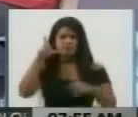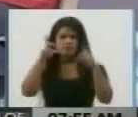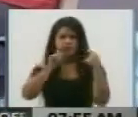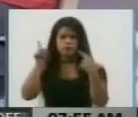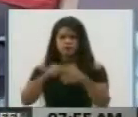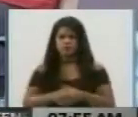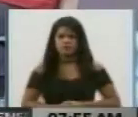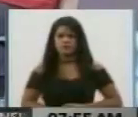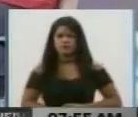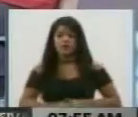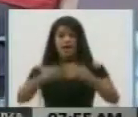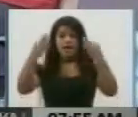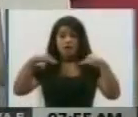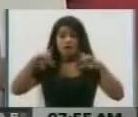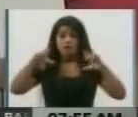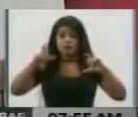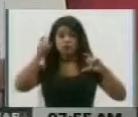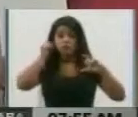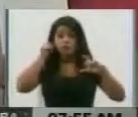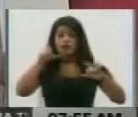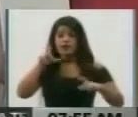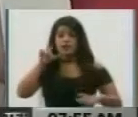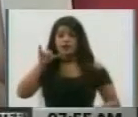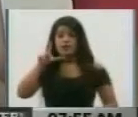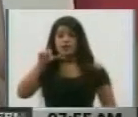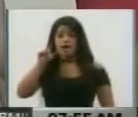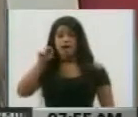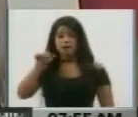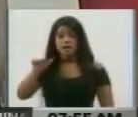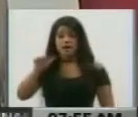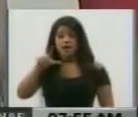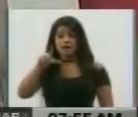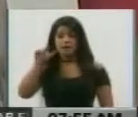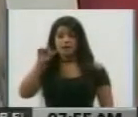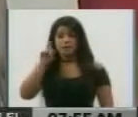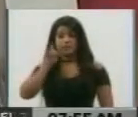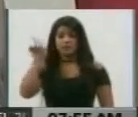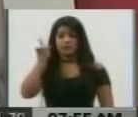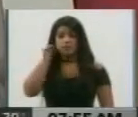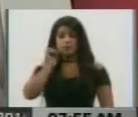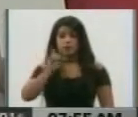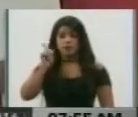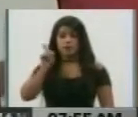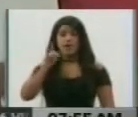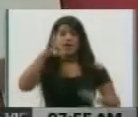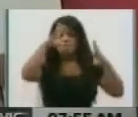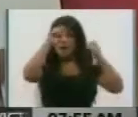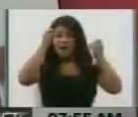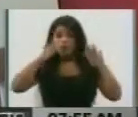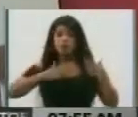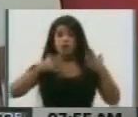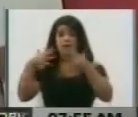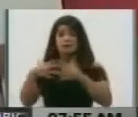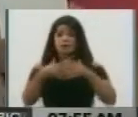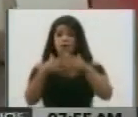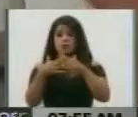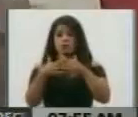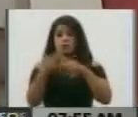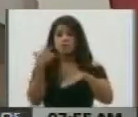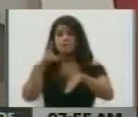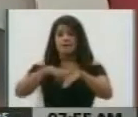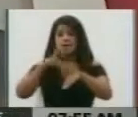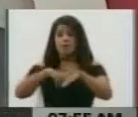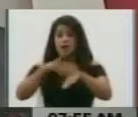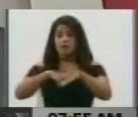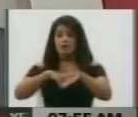esta señora se llama Liliana Allalde. Es la embajadora de Estados Unidos en Paraguay hasta poco antes del golpe